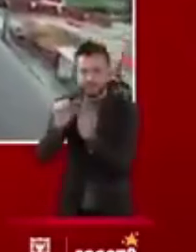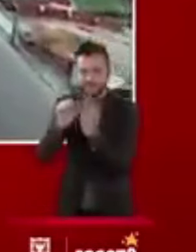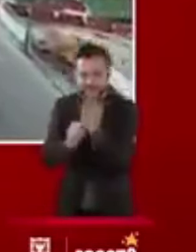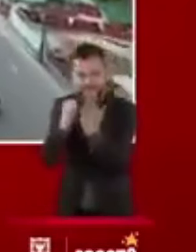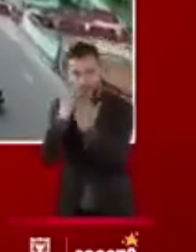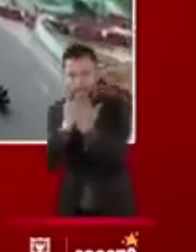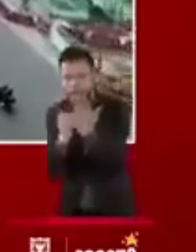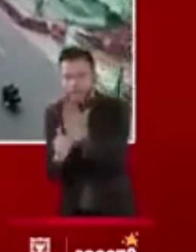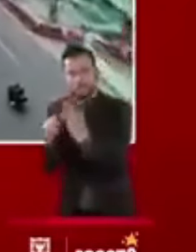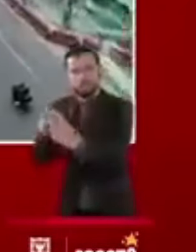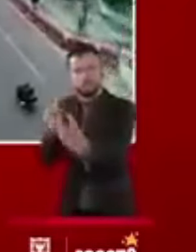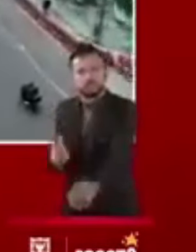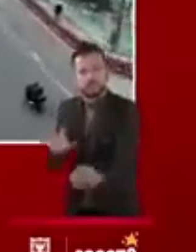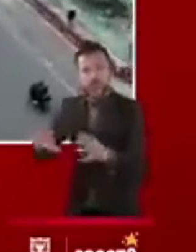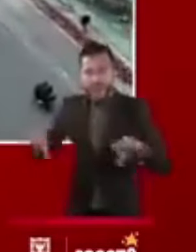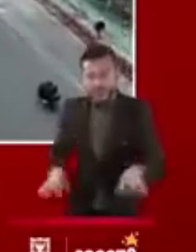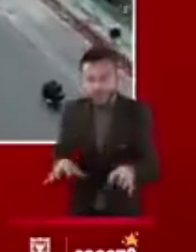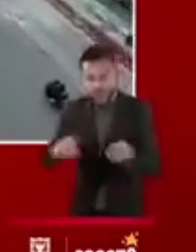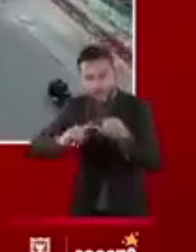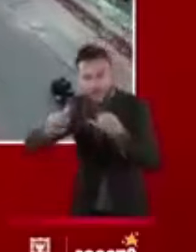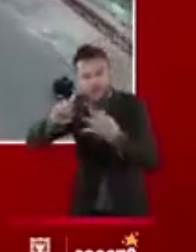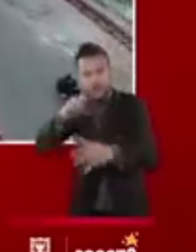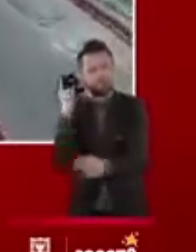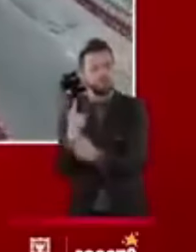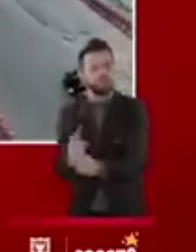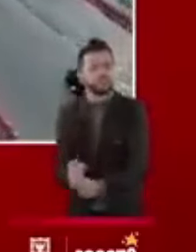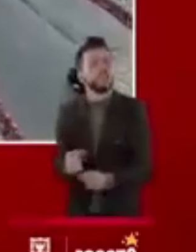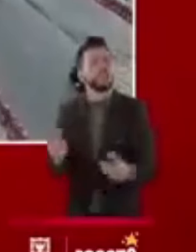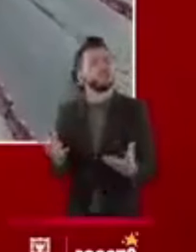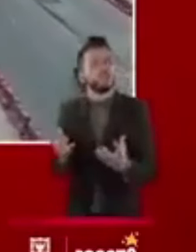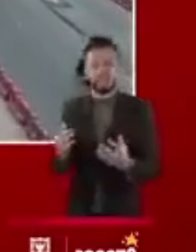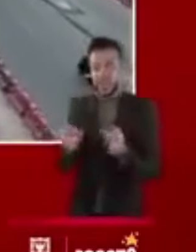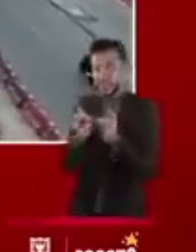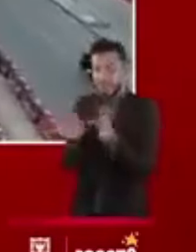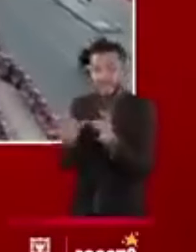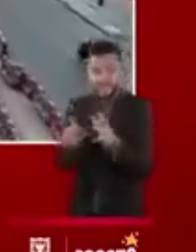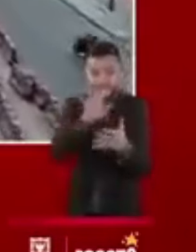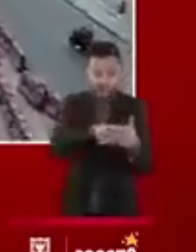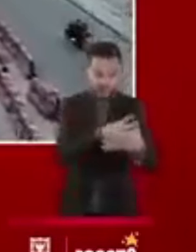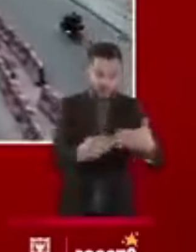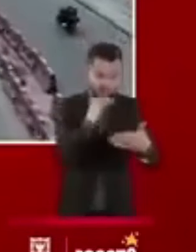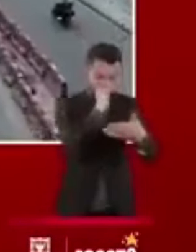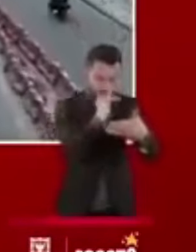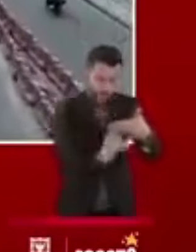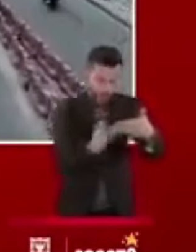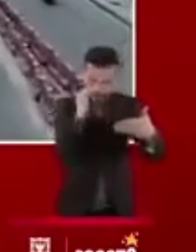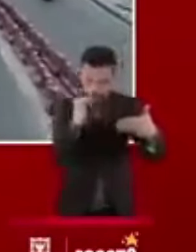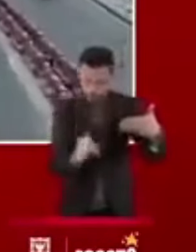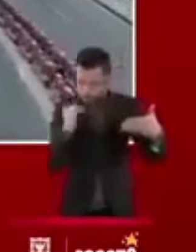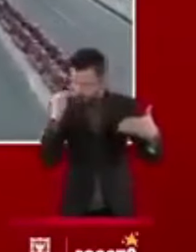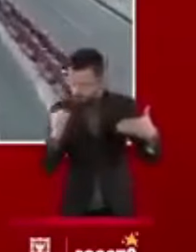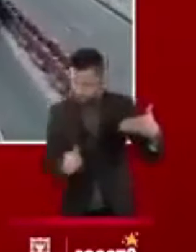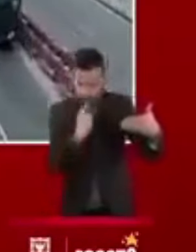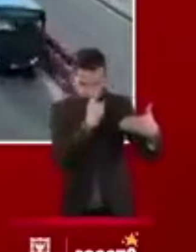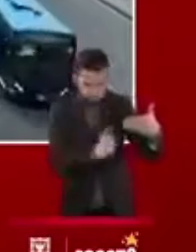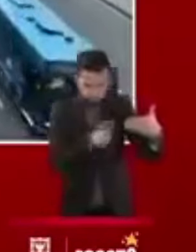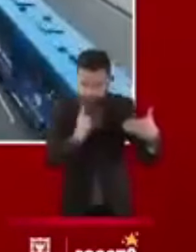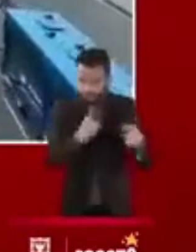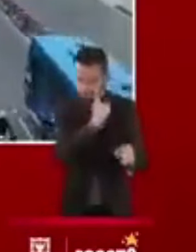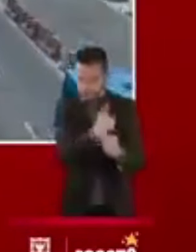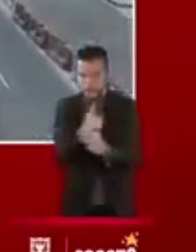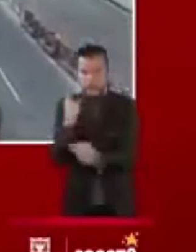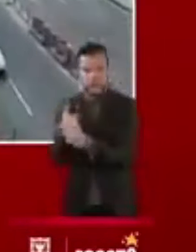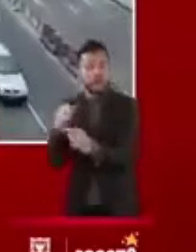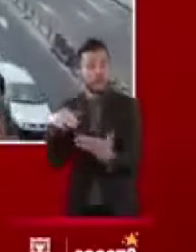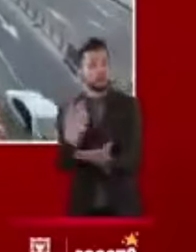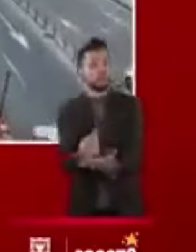contraloría se hizo la revisión y evaluación fiscal de 20 contratos 10 sobre la obra y 10 en la interventoría que cuentan con un valor